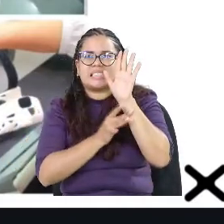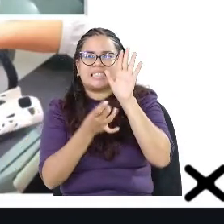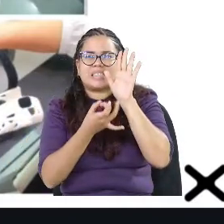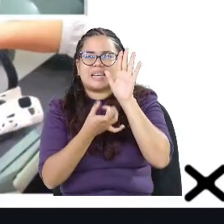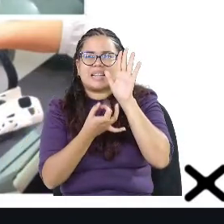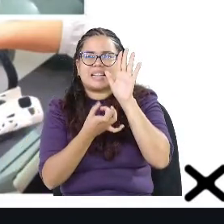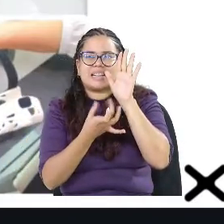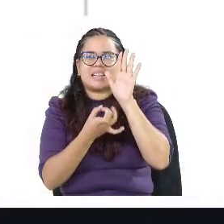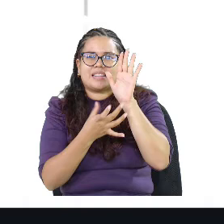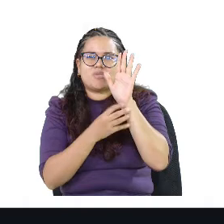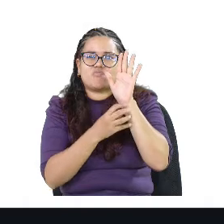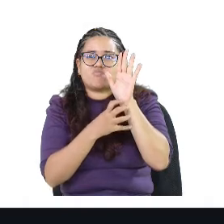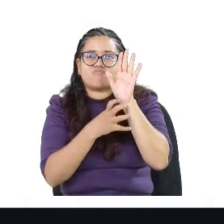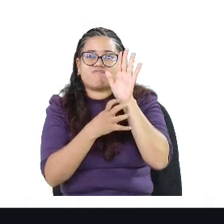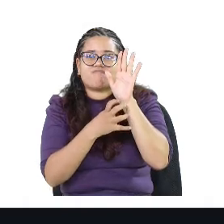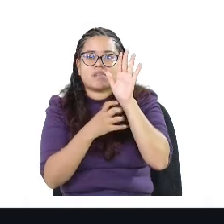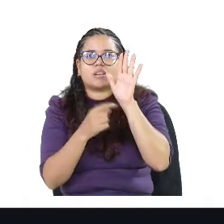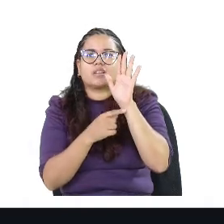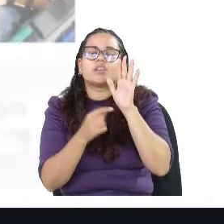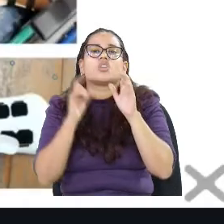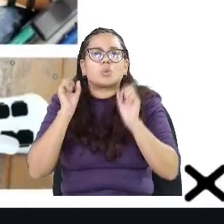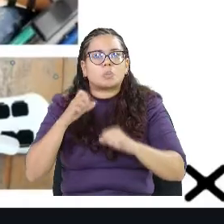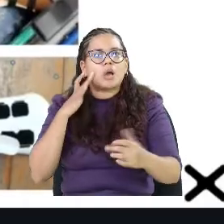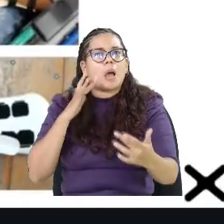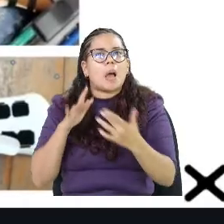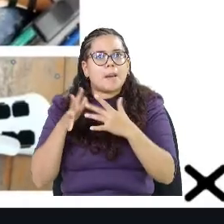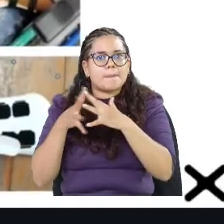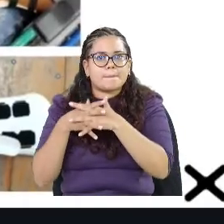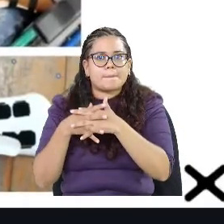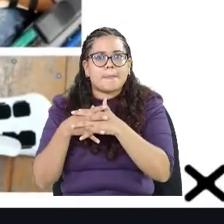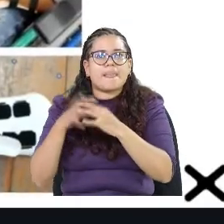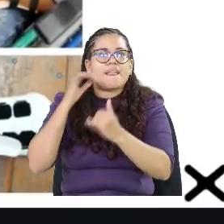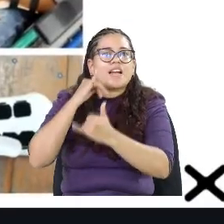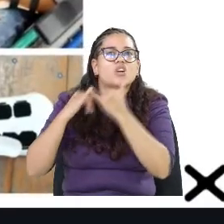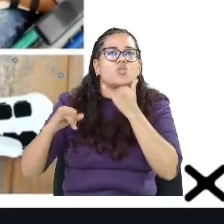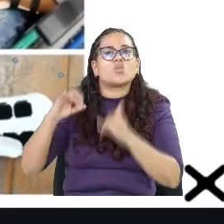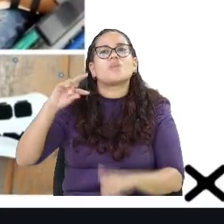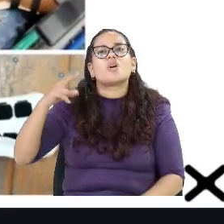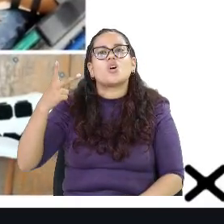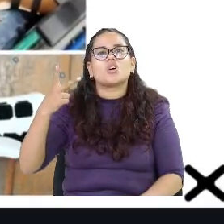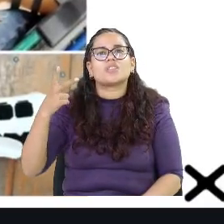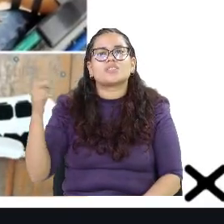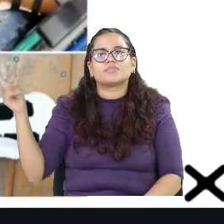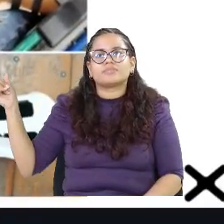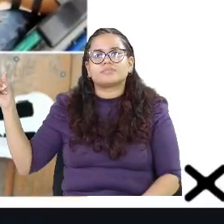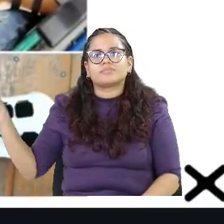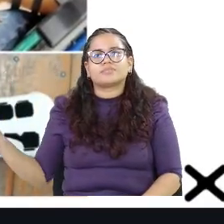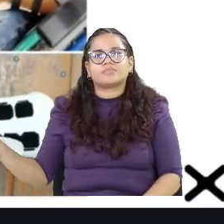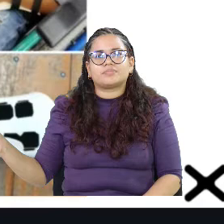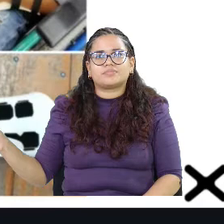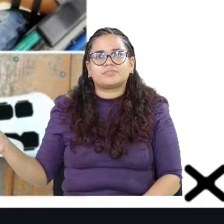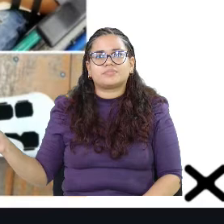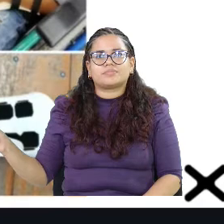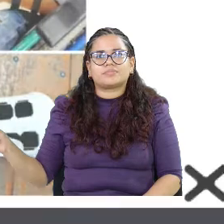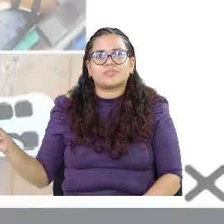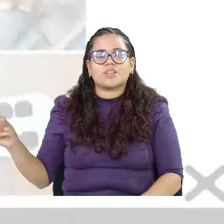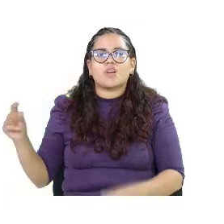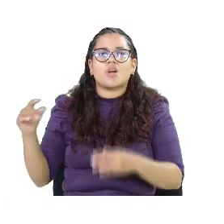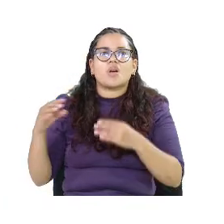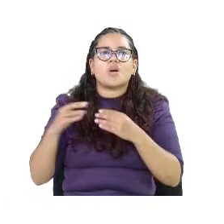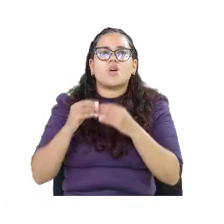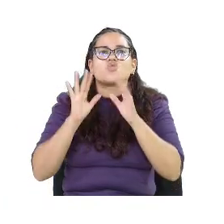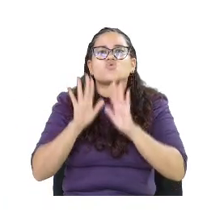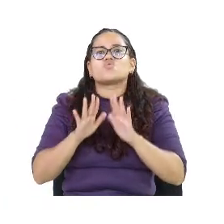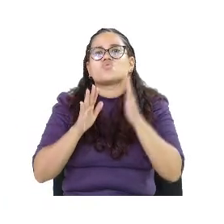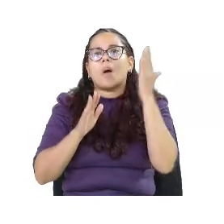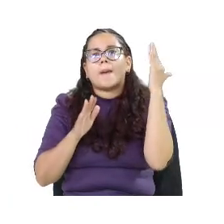empatizar con la persona. Y por último, estamos también trabajando en órtesis de posición